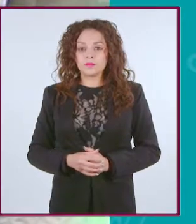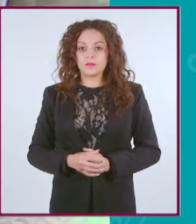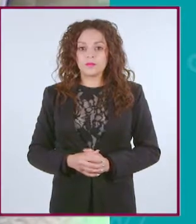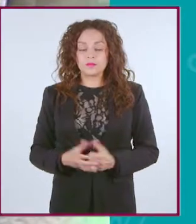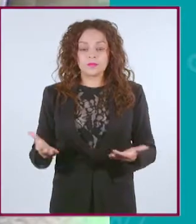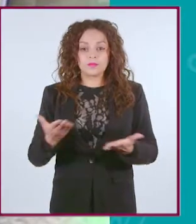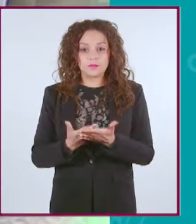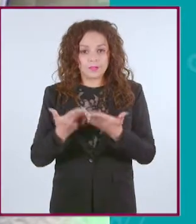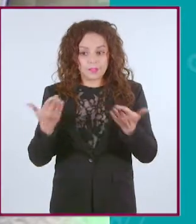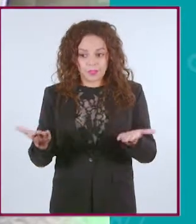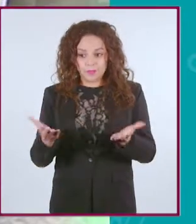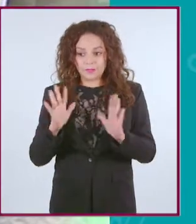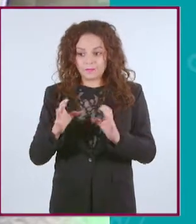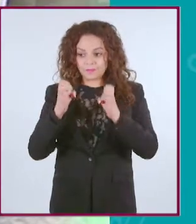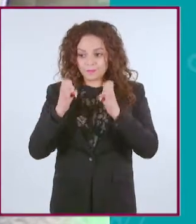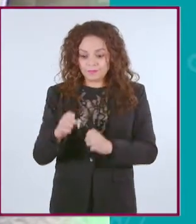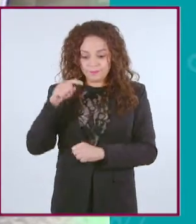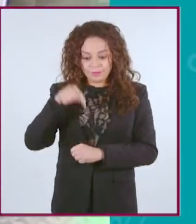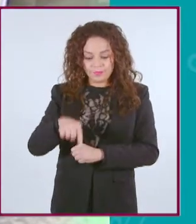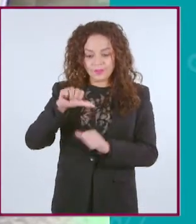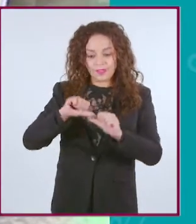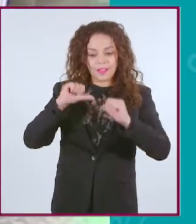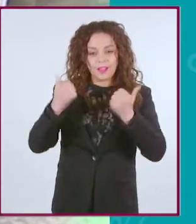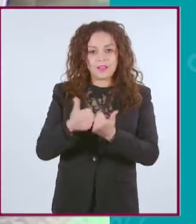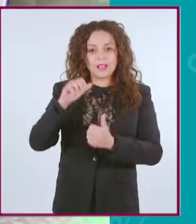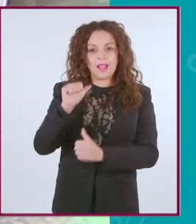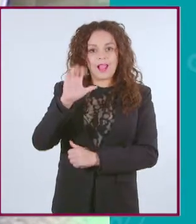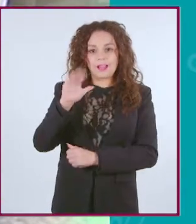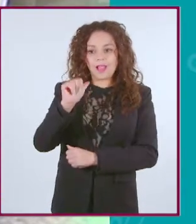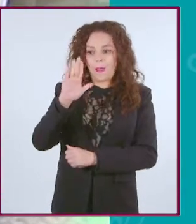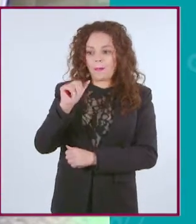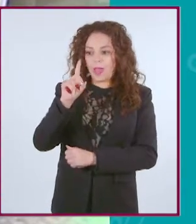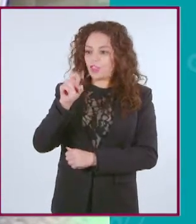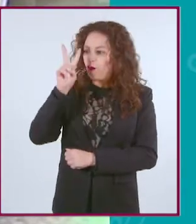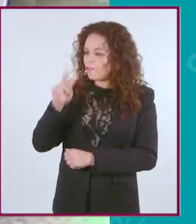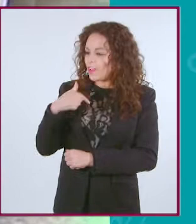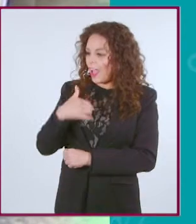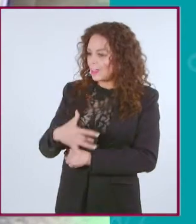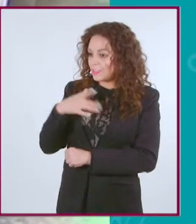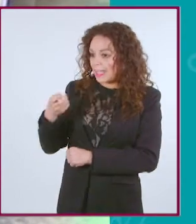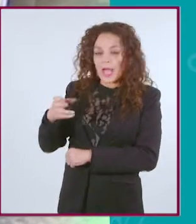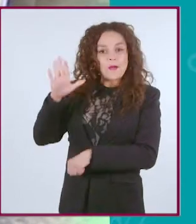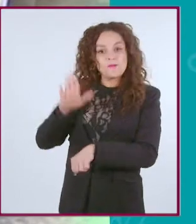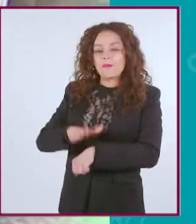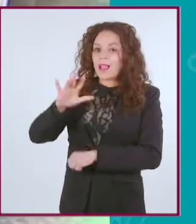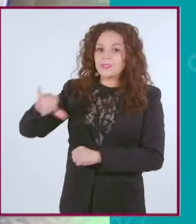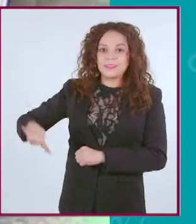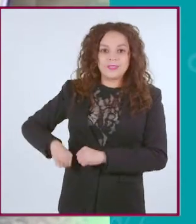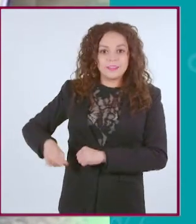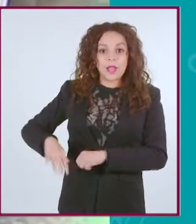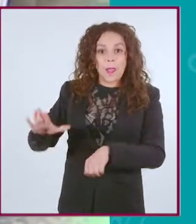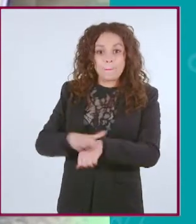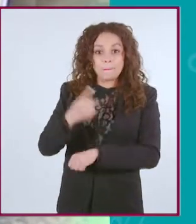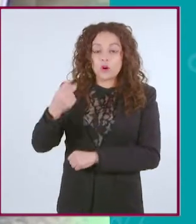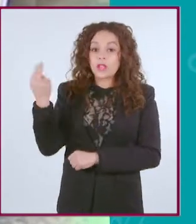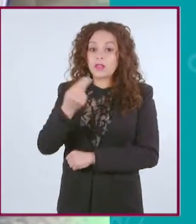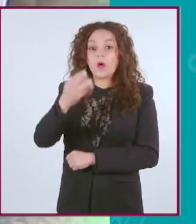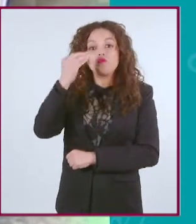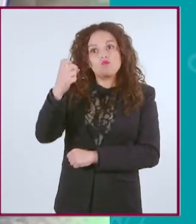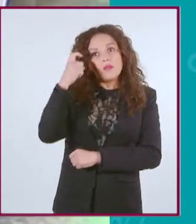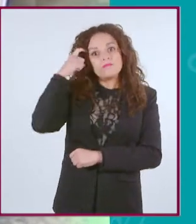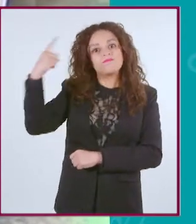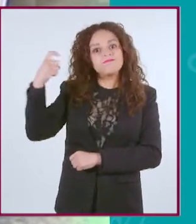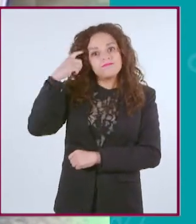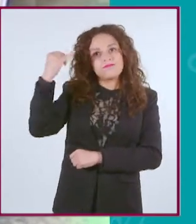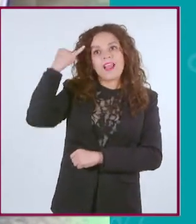Y bueno, ahora sí ya nos encontramos en el área de acabado, que en lo personal se me hace como el área más interesante porque aparte se necesita de mucha creatividad.